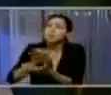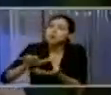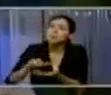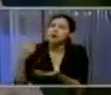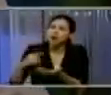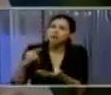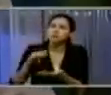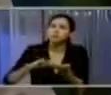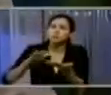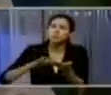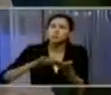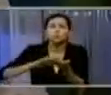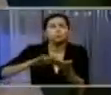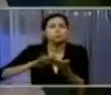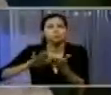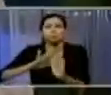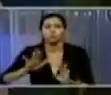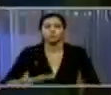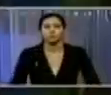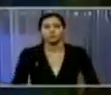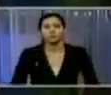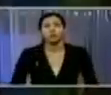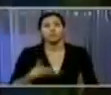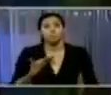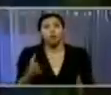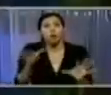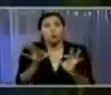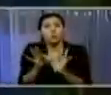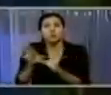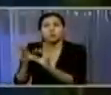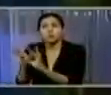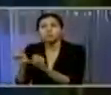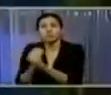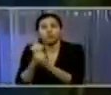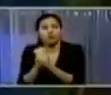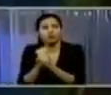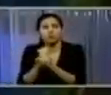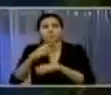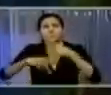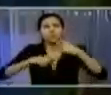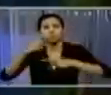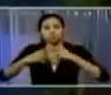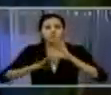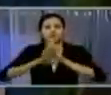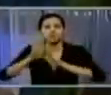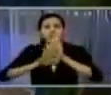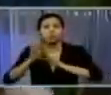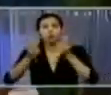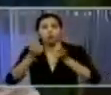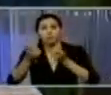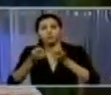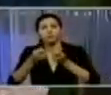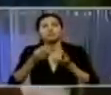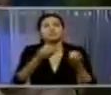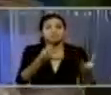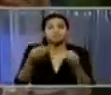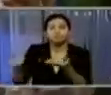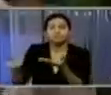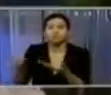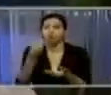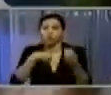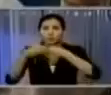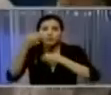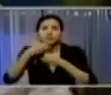tenemos y poder articular la producción, el crecimiento económico, la distribución, el desarrollo